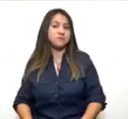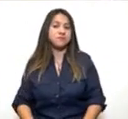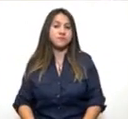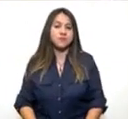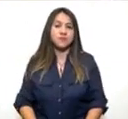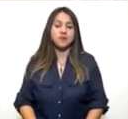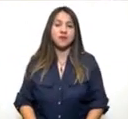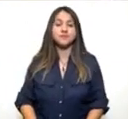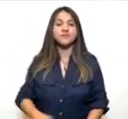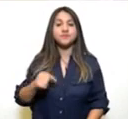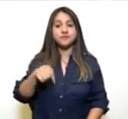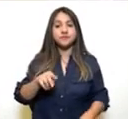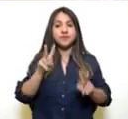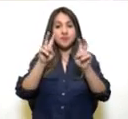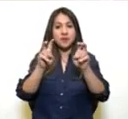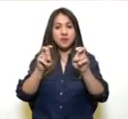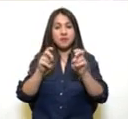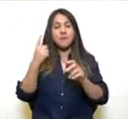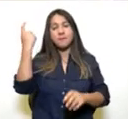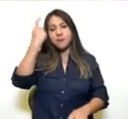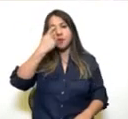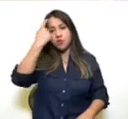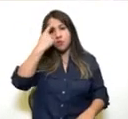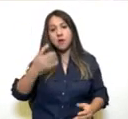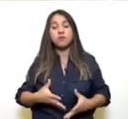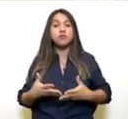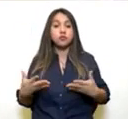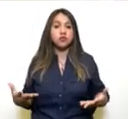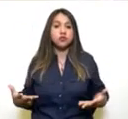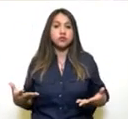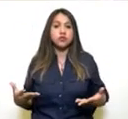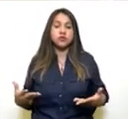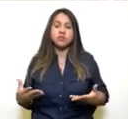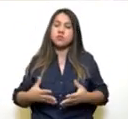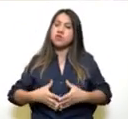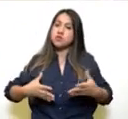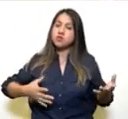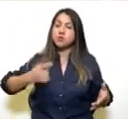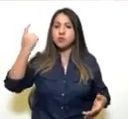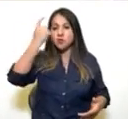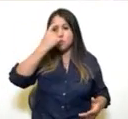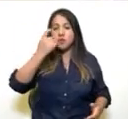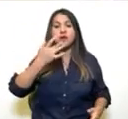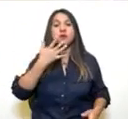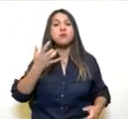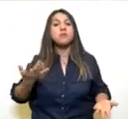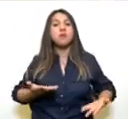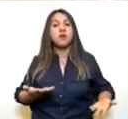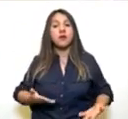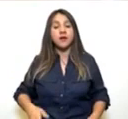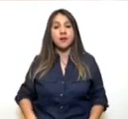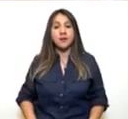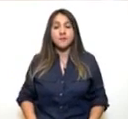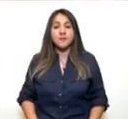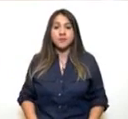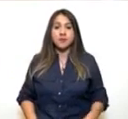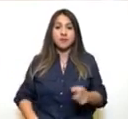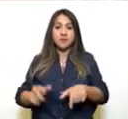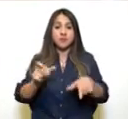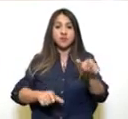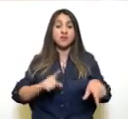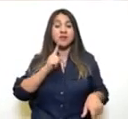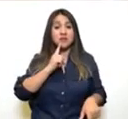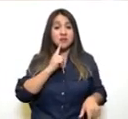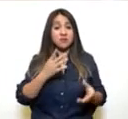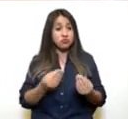y en este sentido es preocupante preocupante porque hoy día la gente tiene muchas